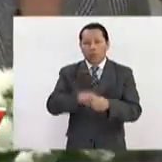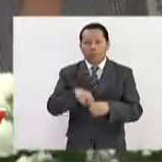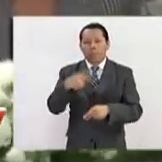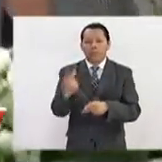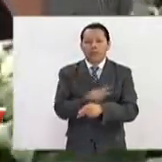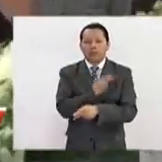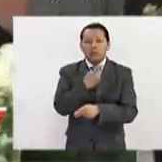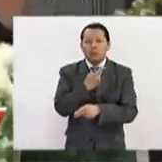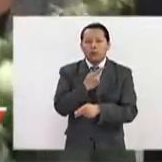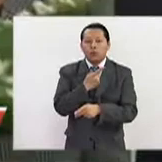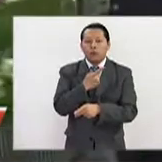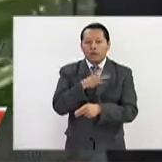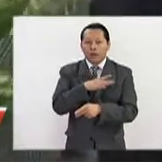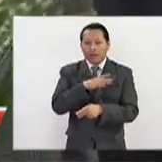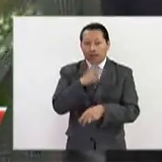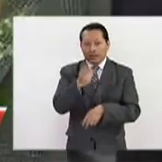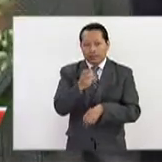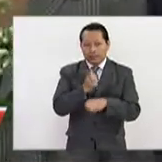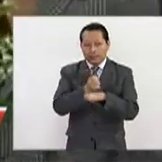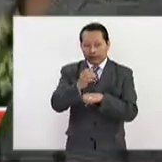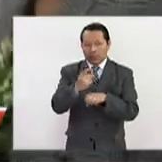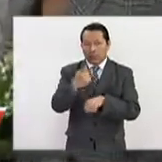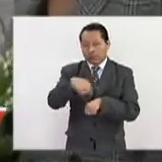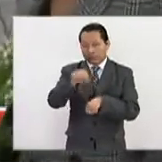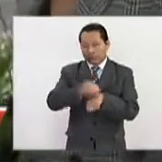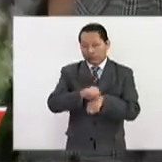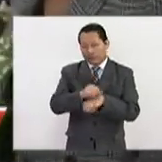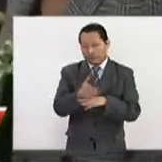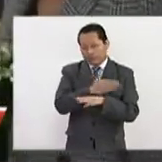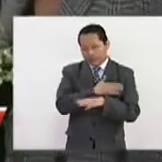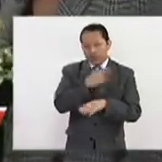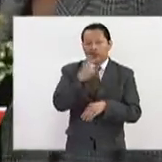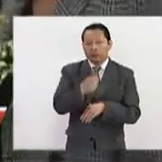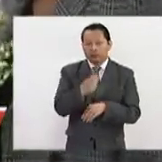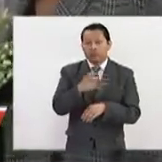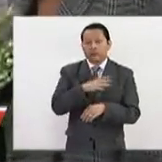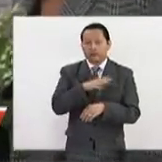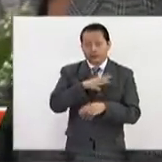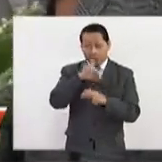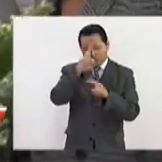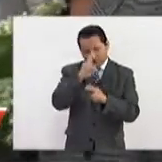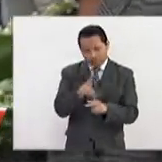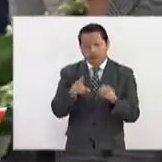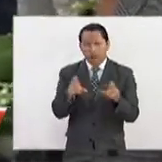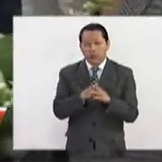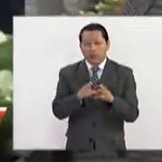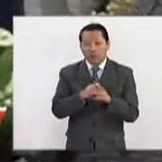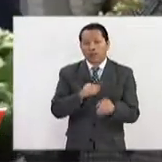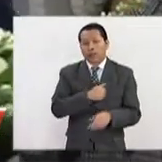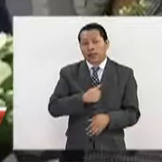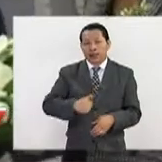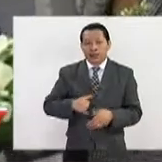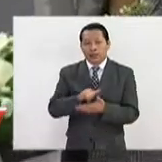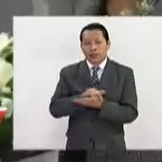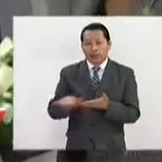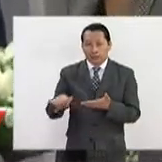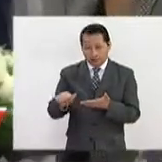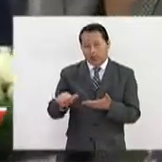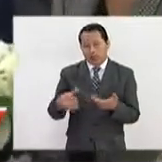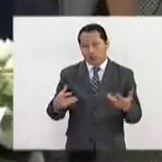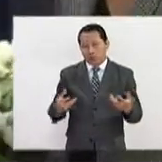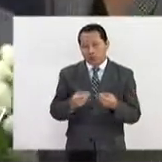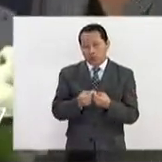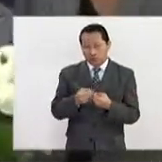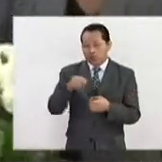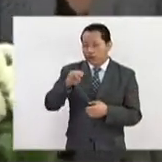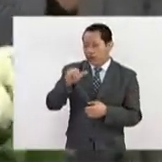ocurrido en este estado la semana pasada. En una ceremonia realizada en conjunto con la alcalde de Nueva York, Bill de Blasio, Macri